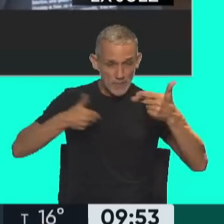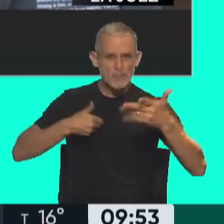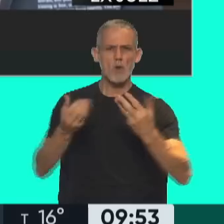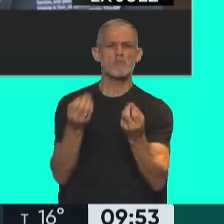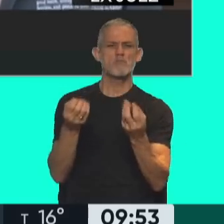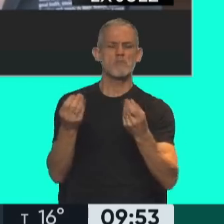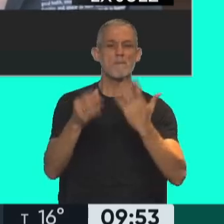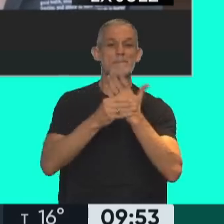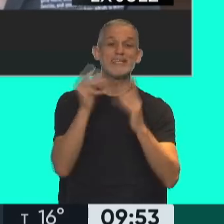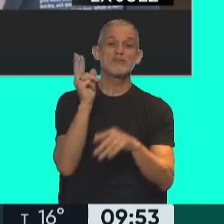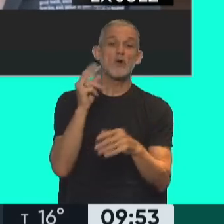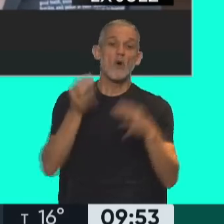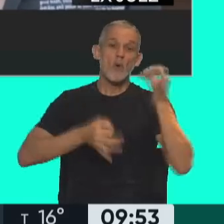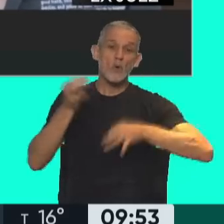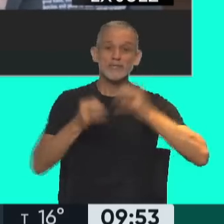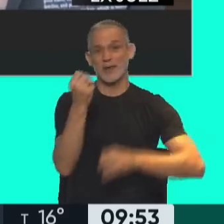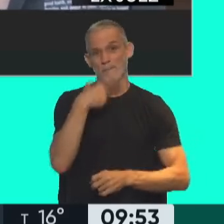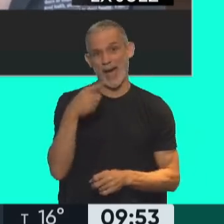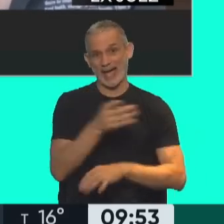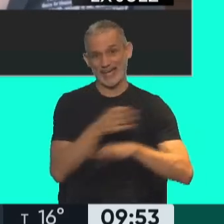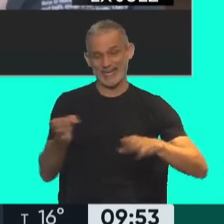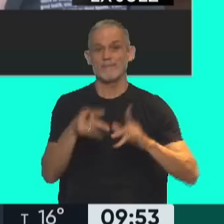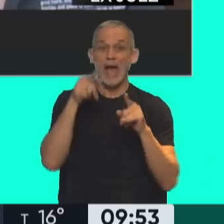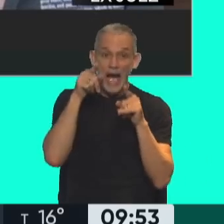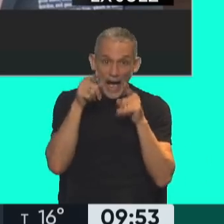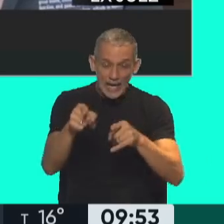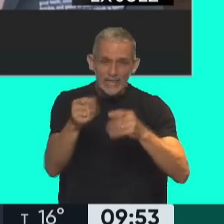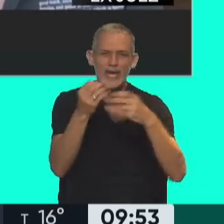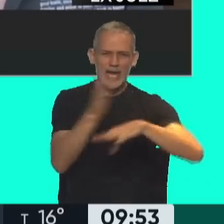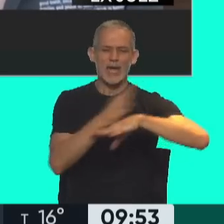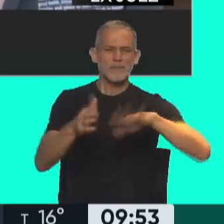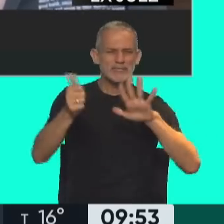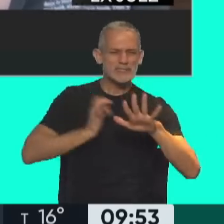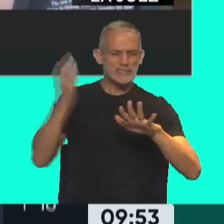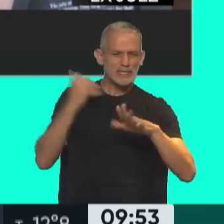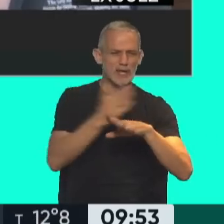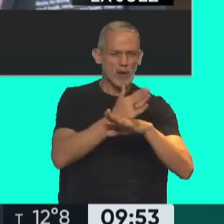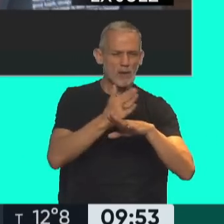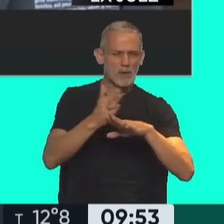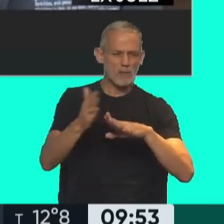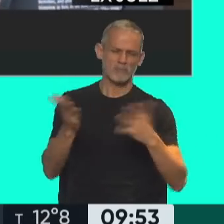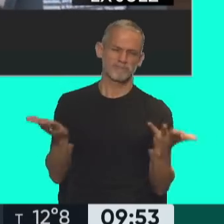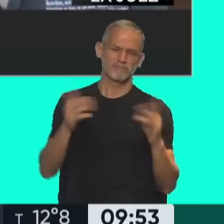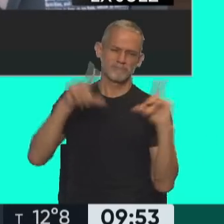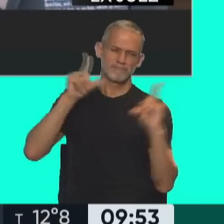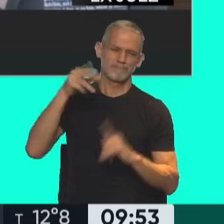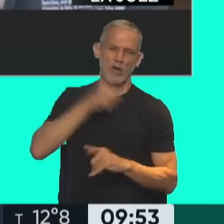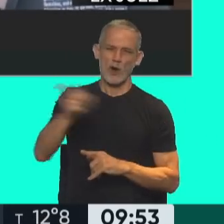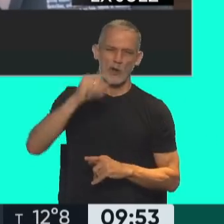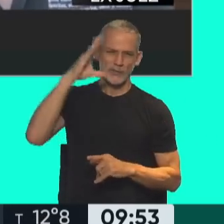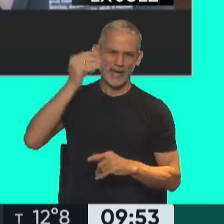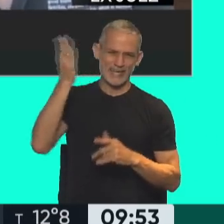que por la justicia designado por mauricio macri ahí donde comienza esta operación que también era previsible y